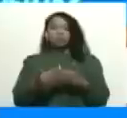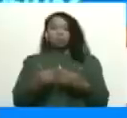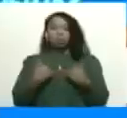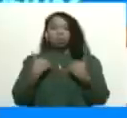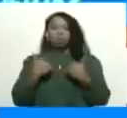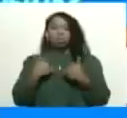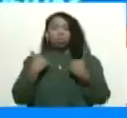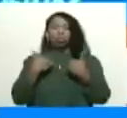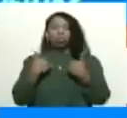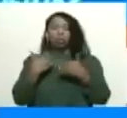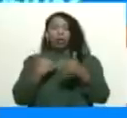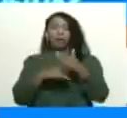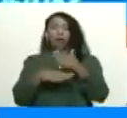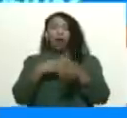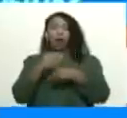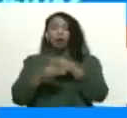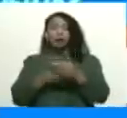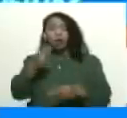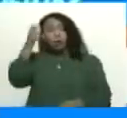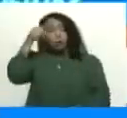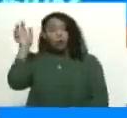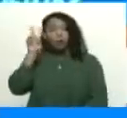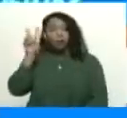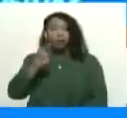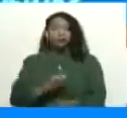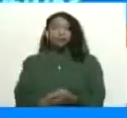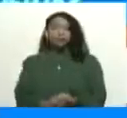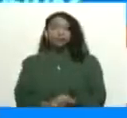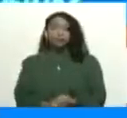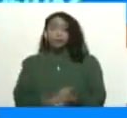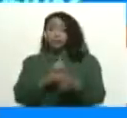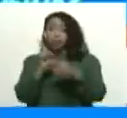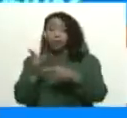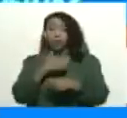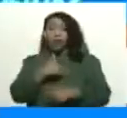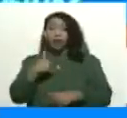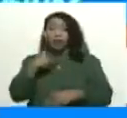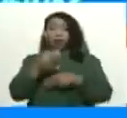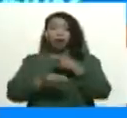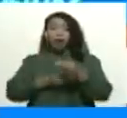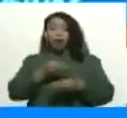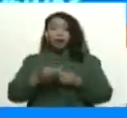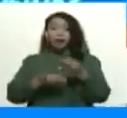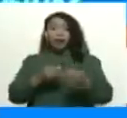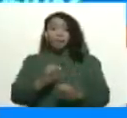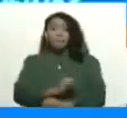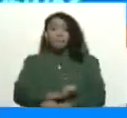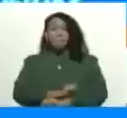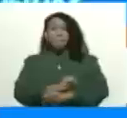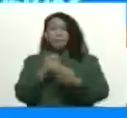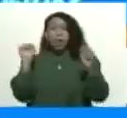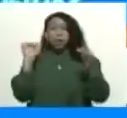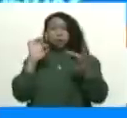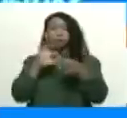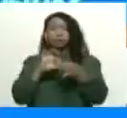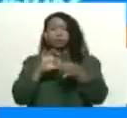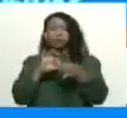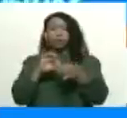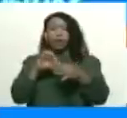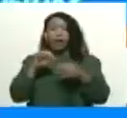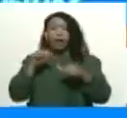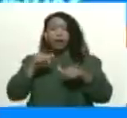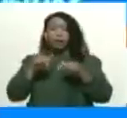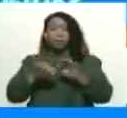sufrimiento que se le iba a causar al pueblo venezolano. Ellos querían generar una explosión social en plena